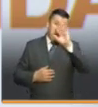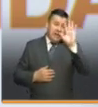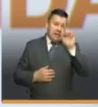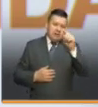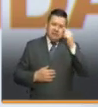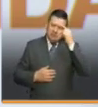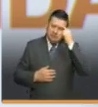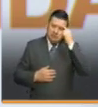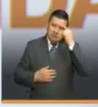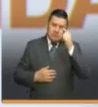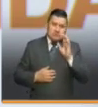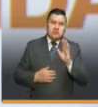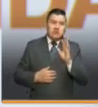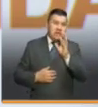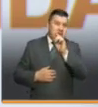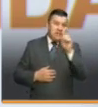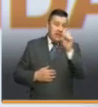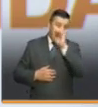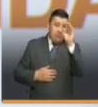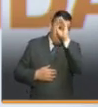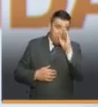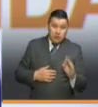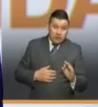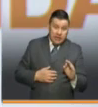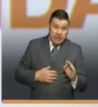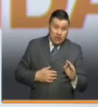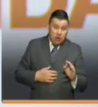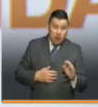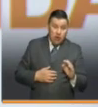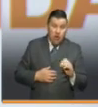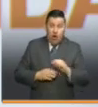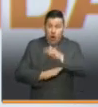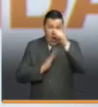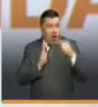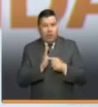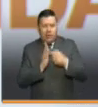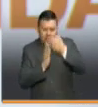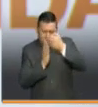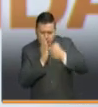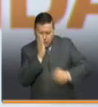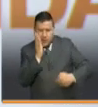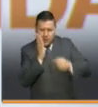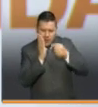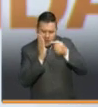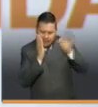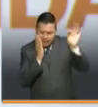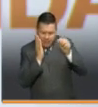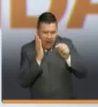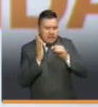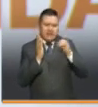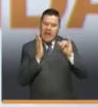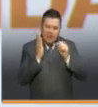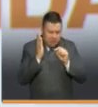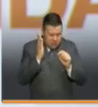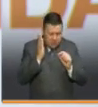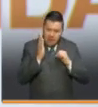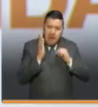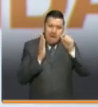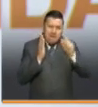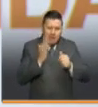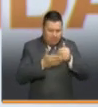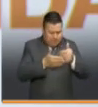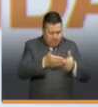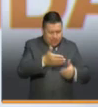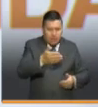bases no si no cubren el 100 por ciento de la población estamos excluyendo principal apoyo principalmente a las personas de